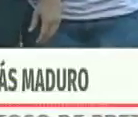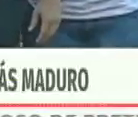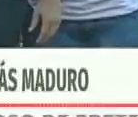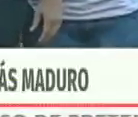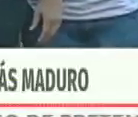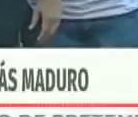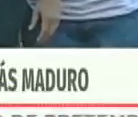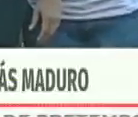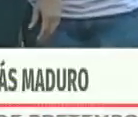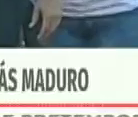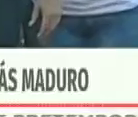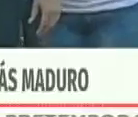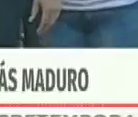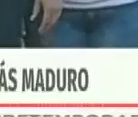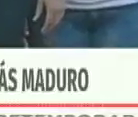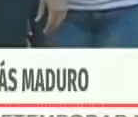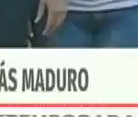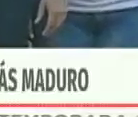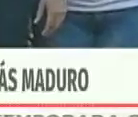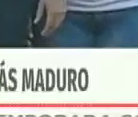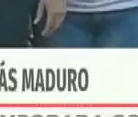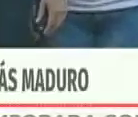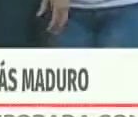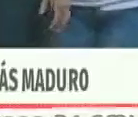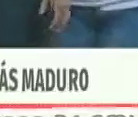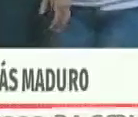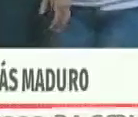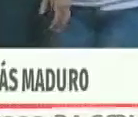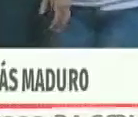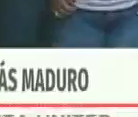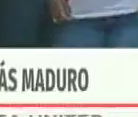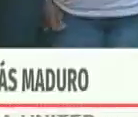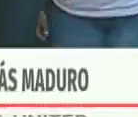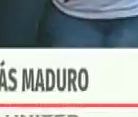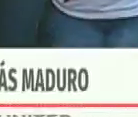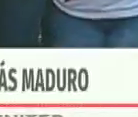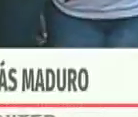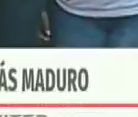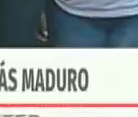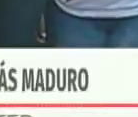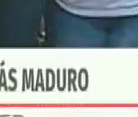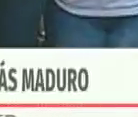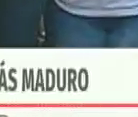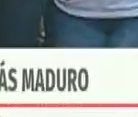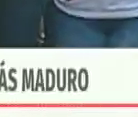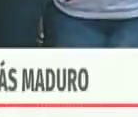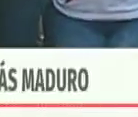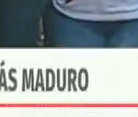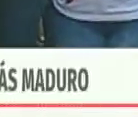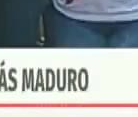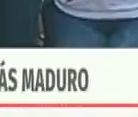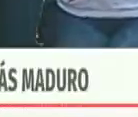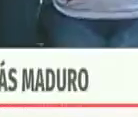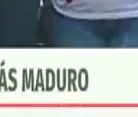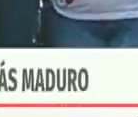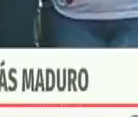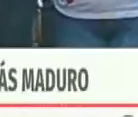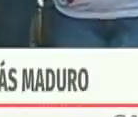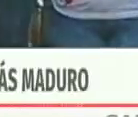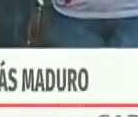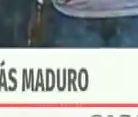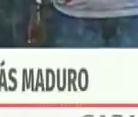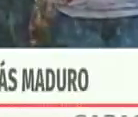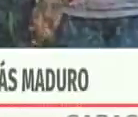camarada vamos a darle un aplauso lo que juanito varita mágica orgánica